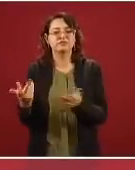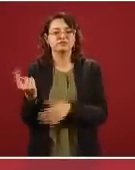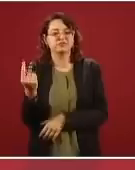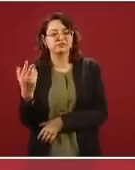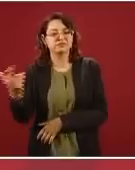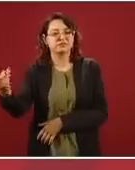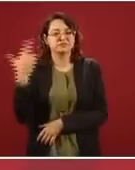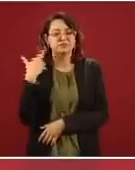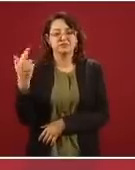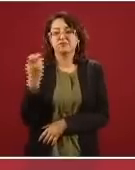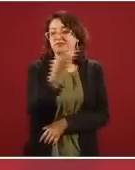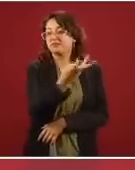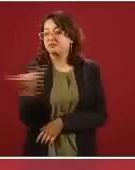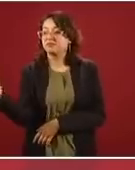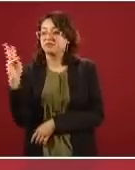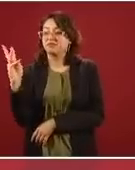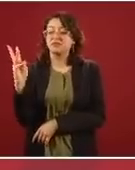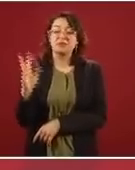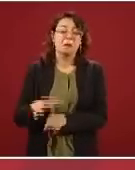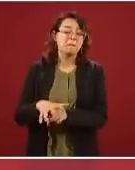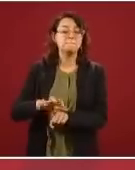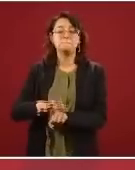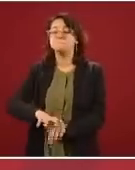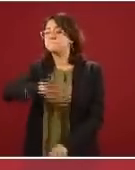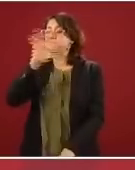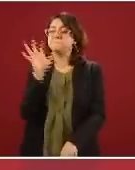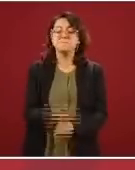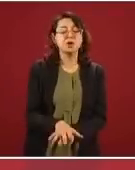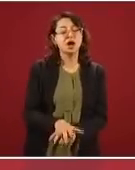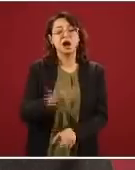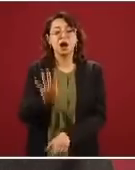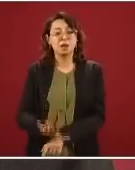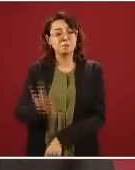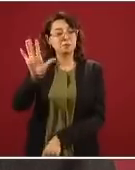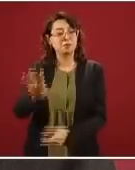y una golpiza mediática,